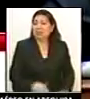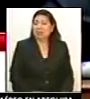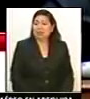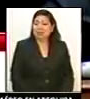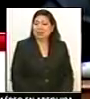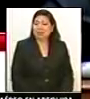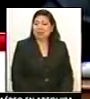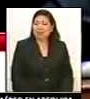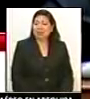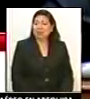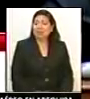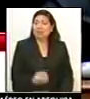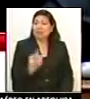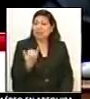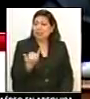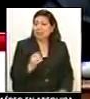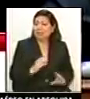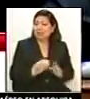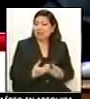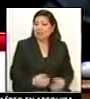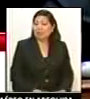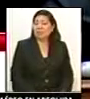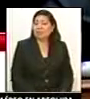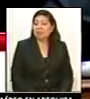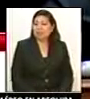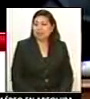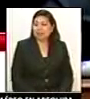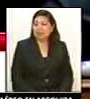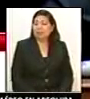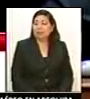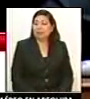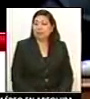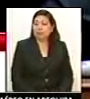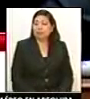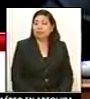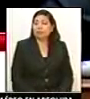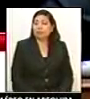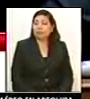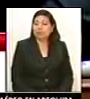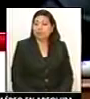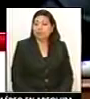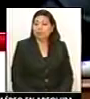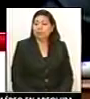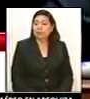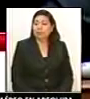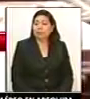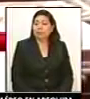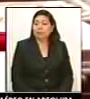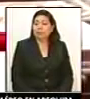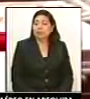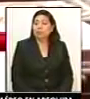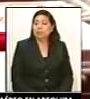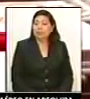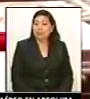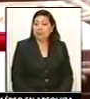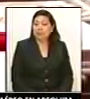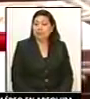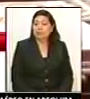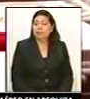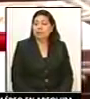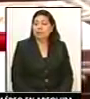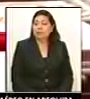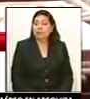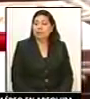sirven para nada. Para eso está el Congreso. Señora Alejandra, si usted lo permite, señor presidente. Congresista Aramayo tiene la